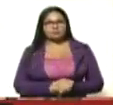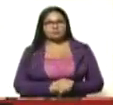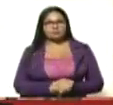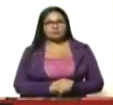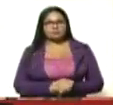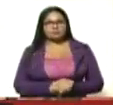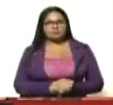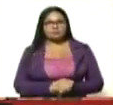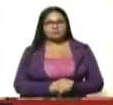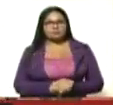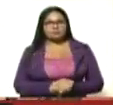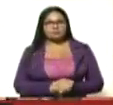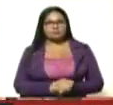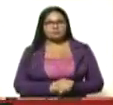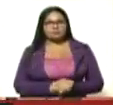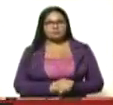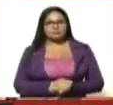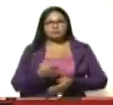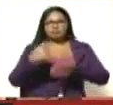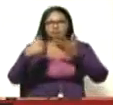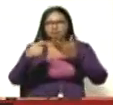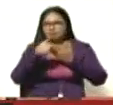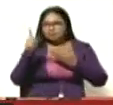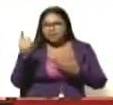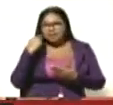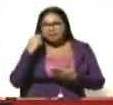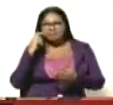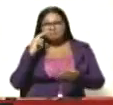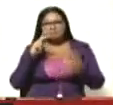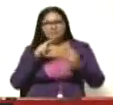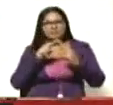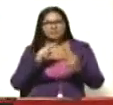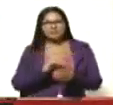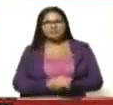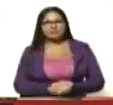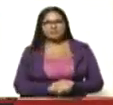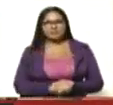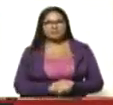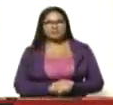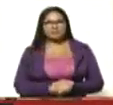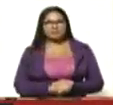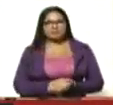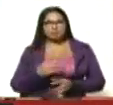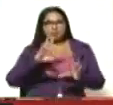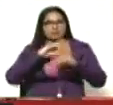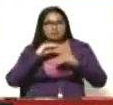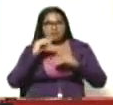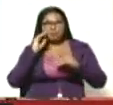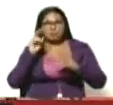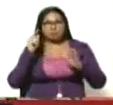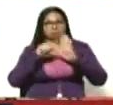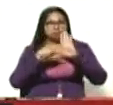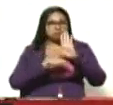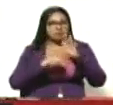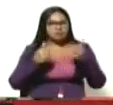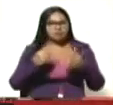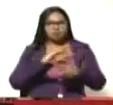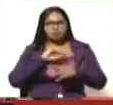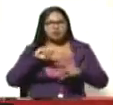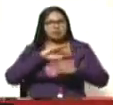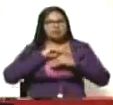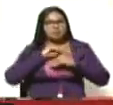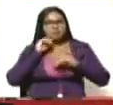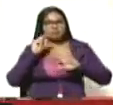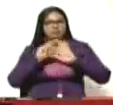cual Alejandra, Yelixa, Grecia, aceptamos el reto. Los poetas de Venezuela aceptamos el